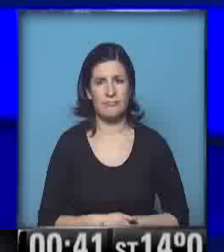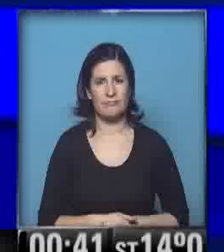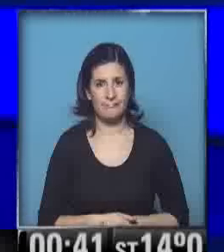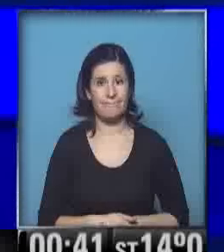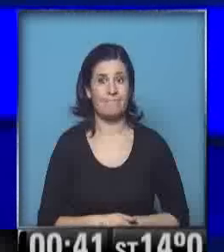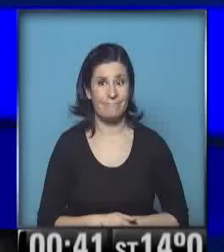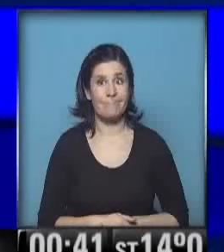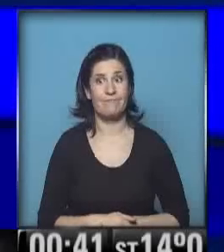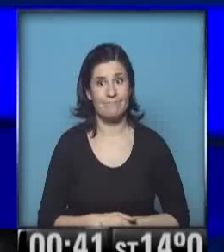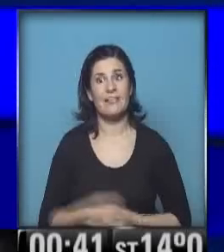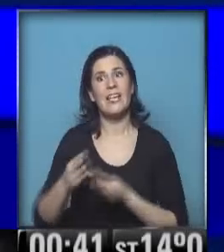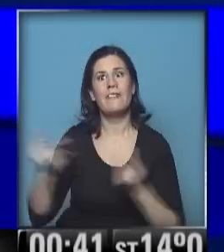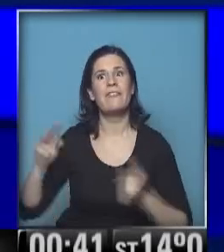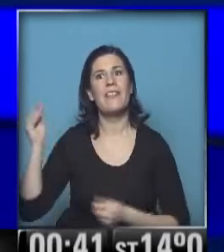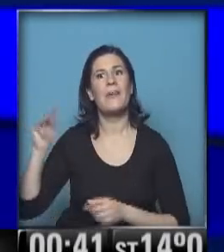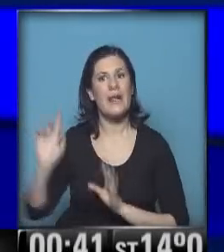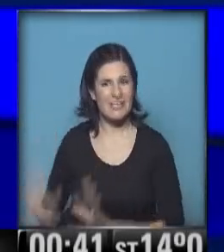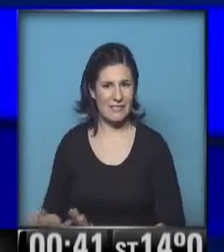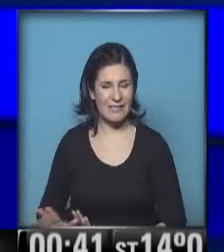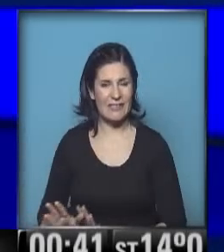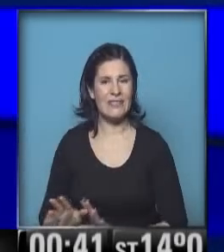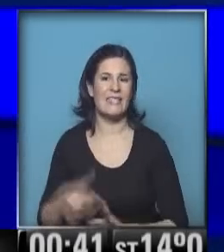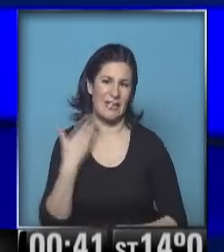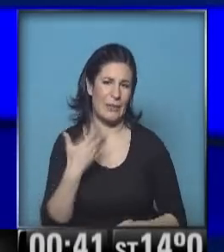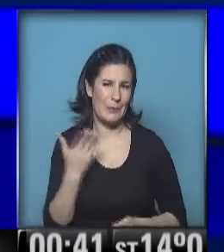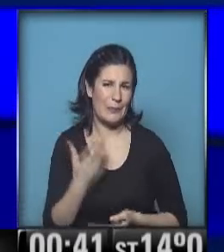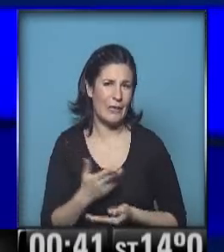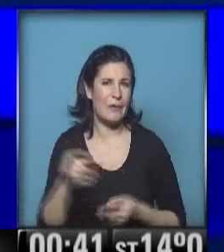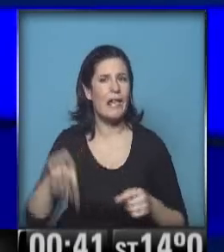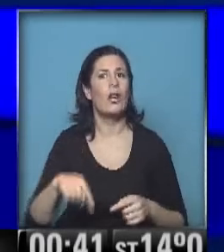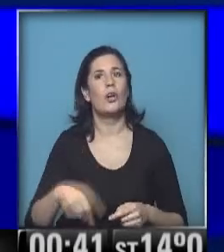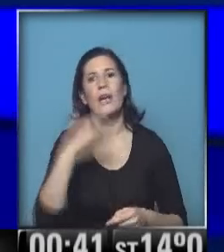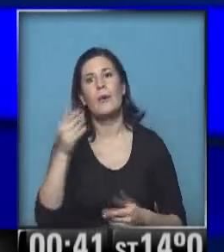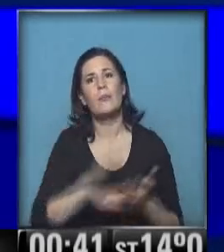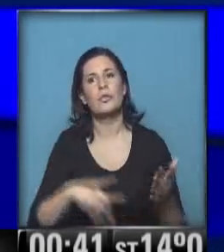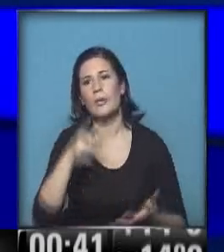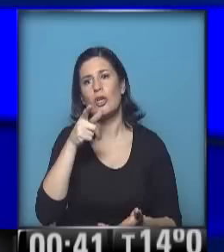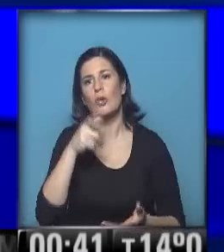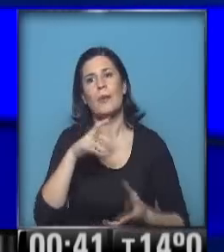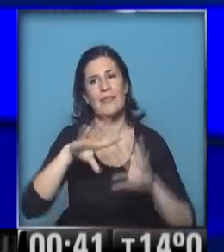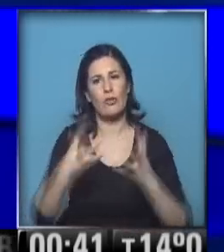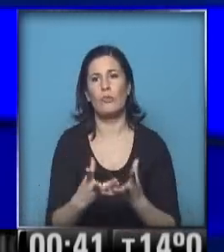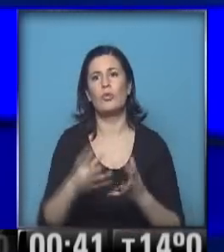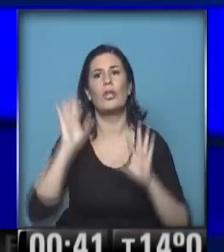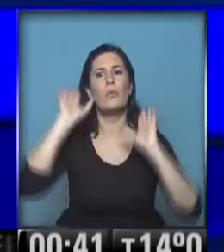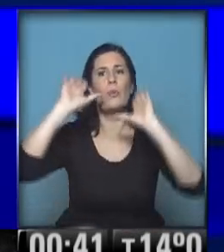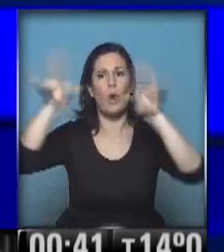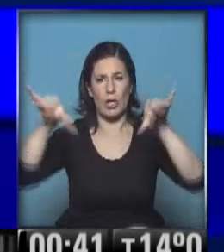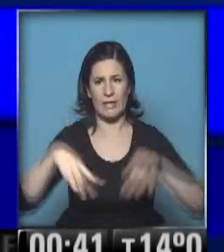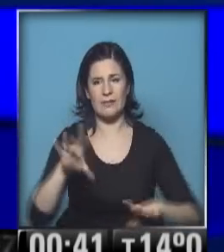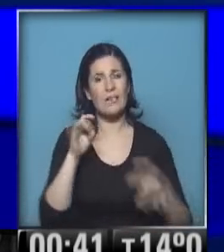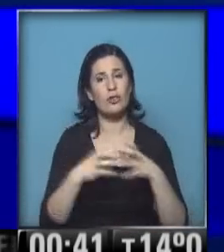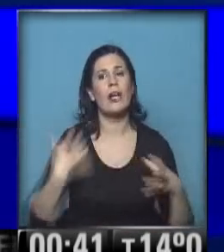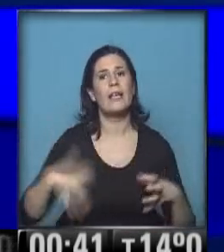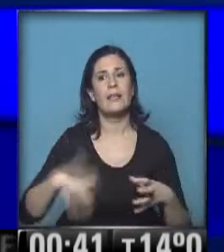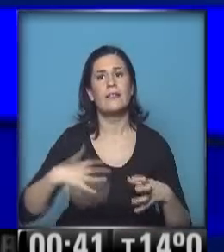Y de la final de la Copa del Mundo a la que se refería en este caso Gerardo el Tata Martino, a la Copa del Mundo de Vóley, donde el seleccionado nacional está disputando